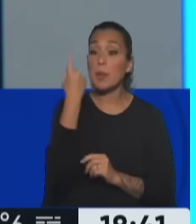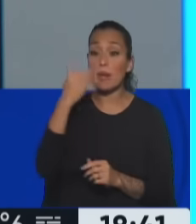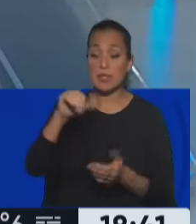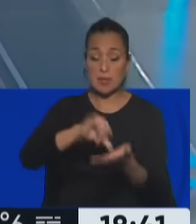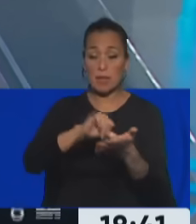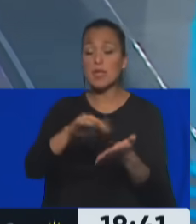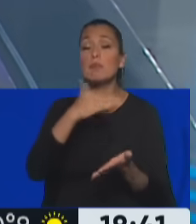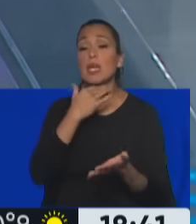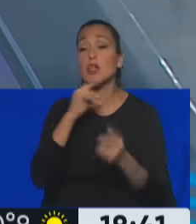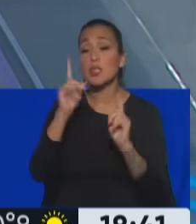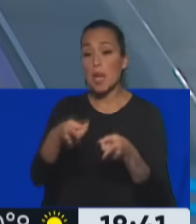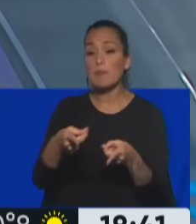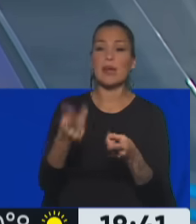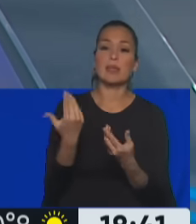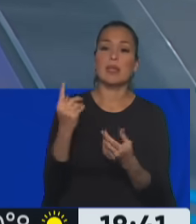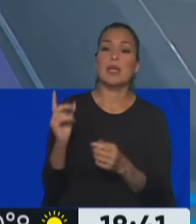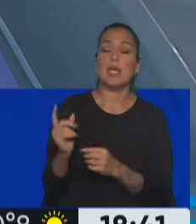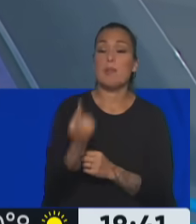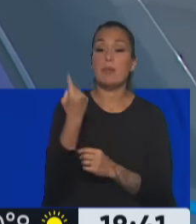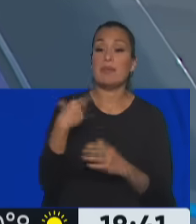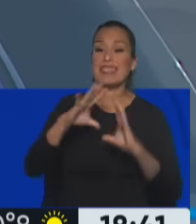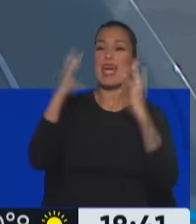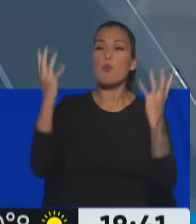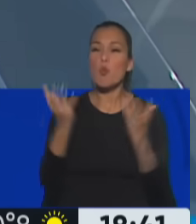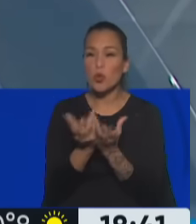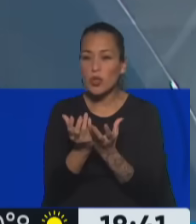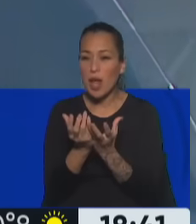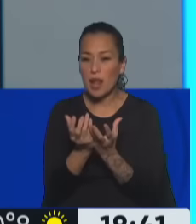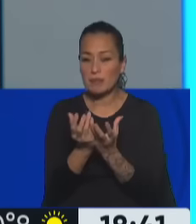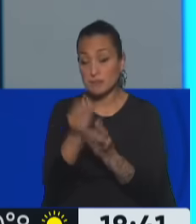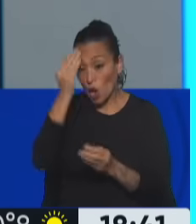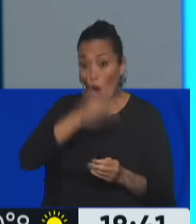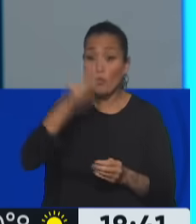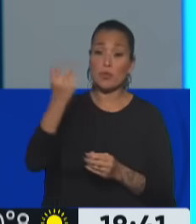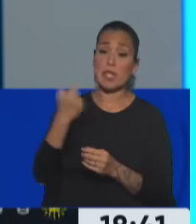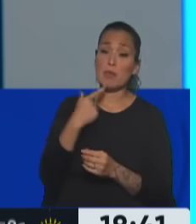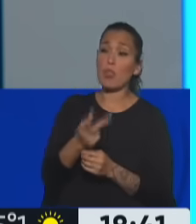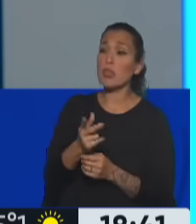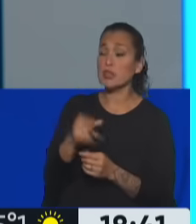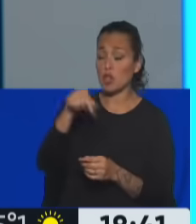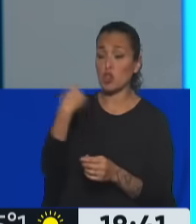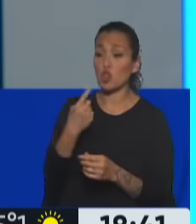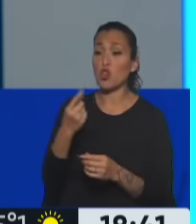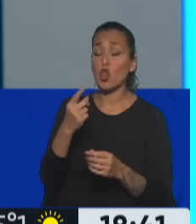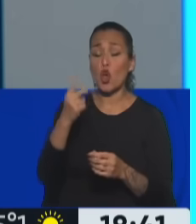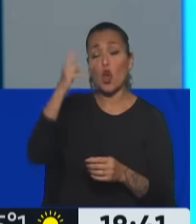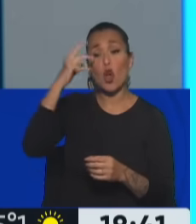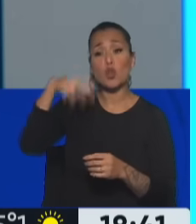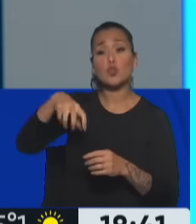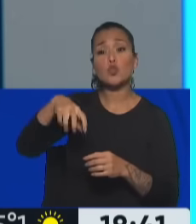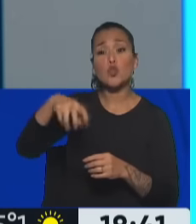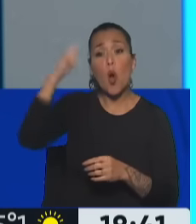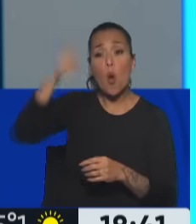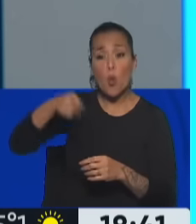nivel mundial. A ver, como contracara, ¿qué dicen desde el oficialismo? Tenemos una justicia, como puede ser a